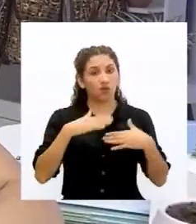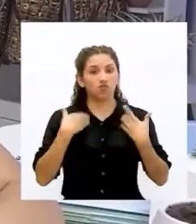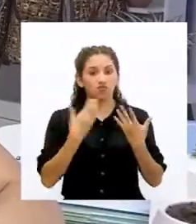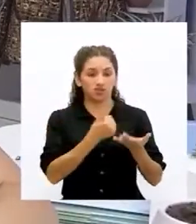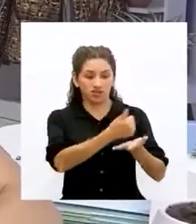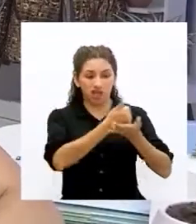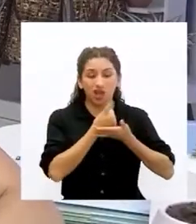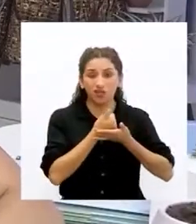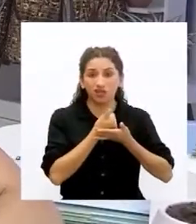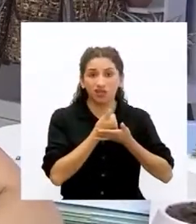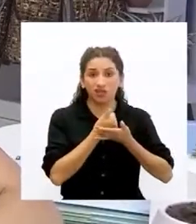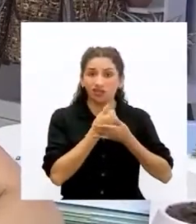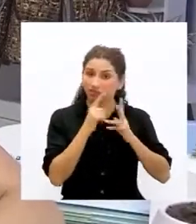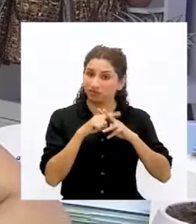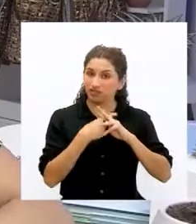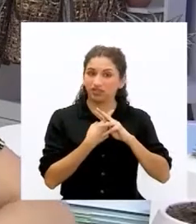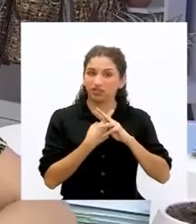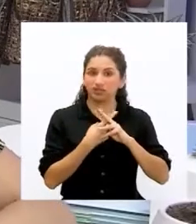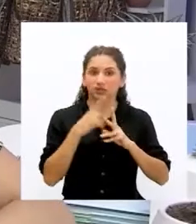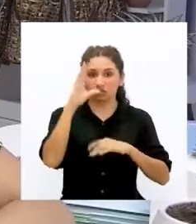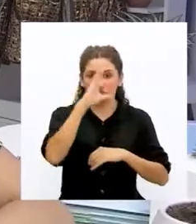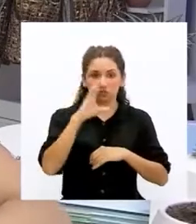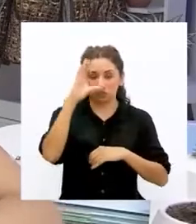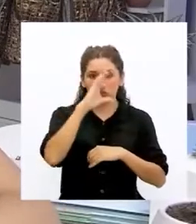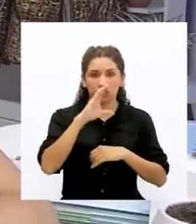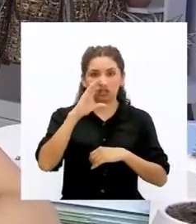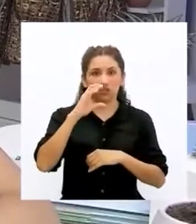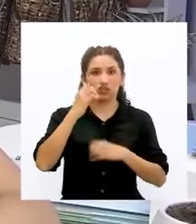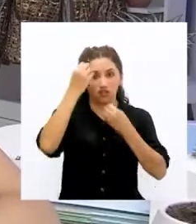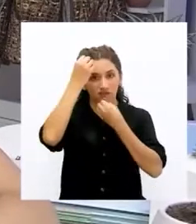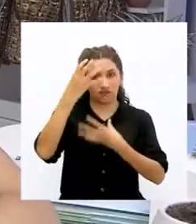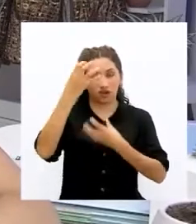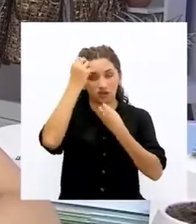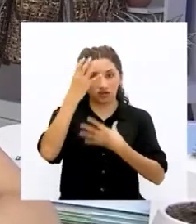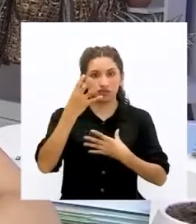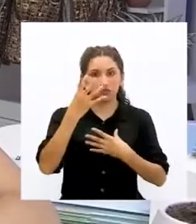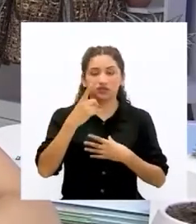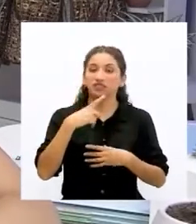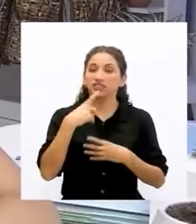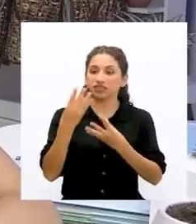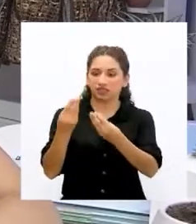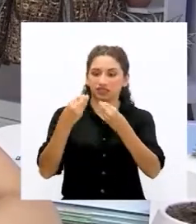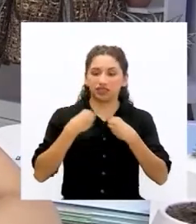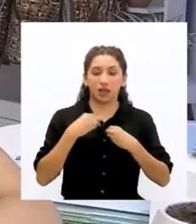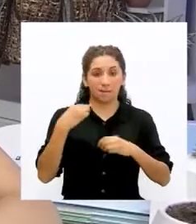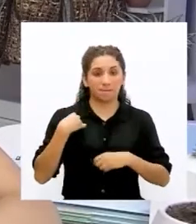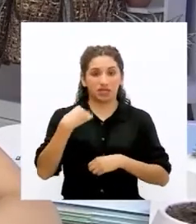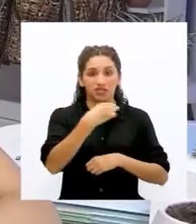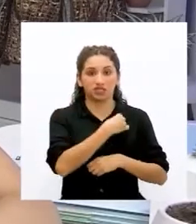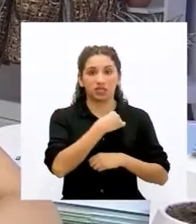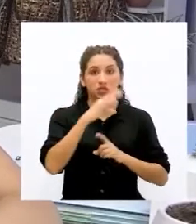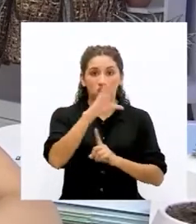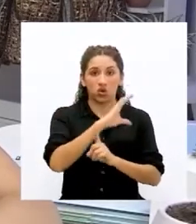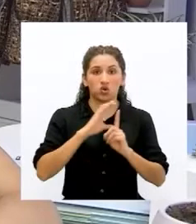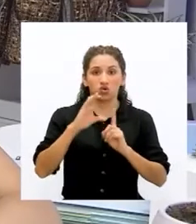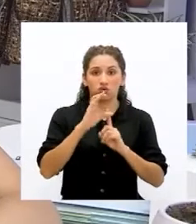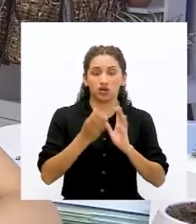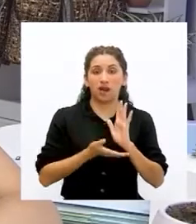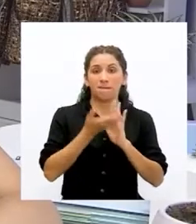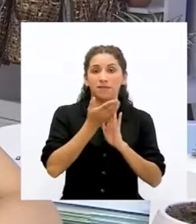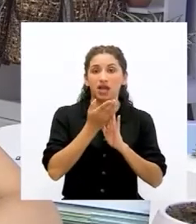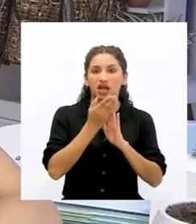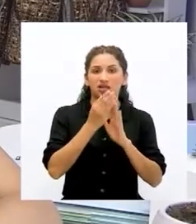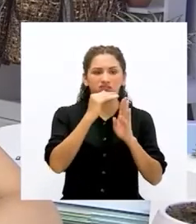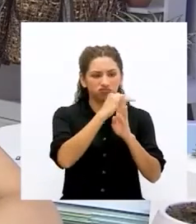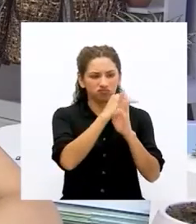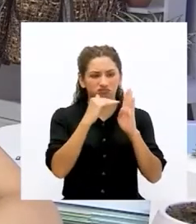punto de partida. Entiendo. Buscando información. Según una fuente del Ministerio de Cultura, más de la mitad de las peruanas